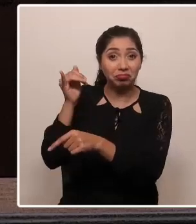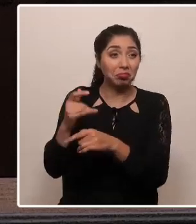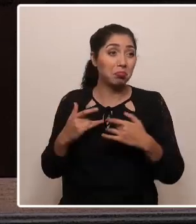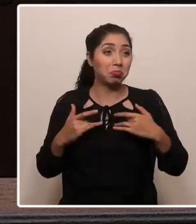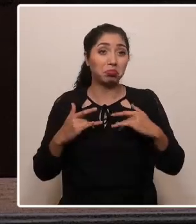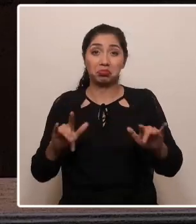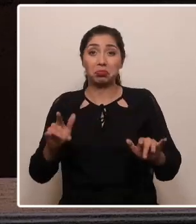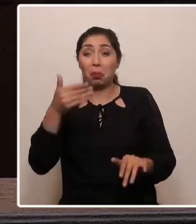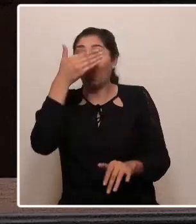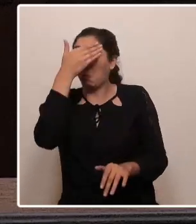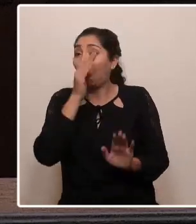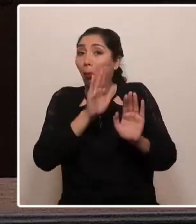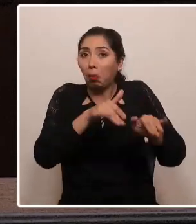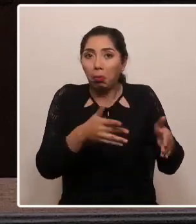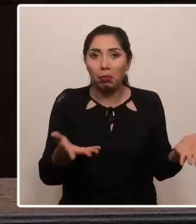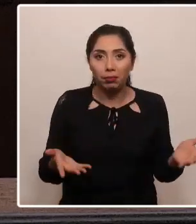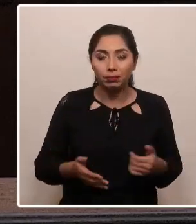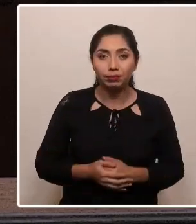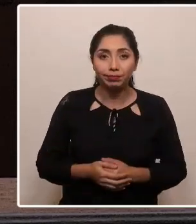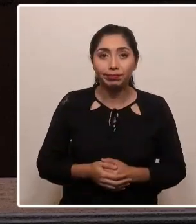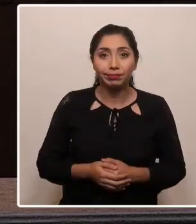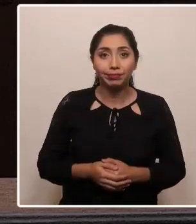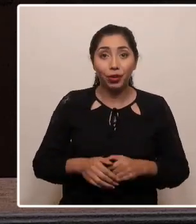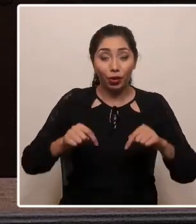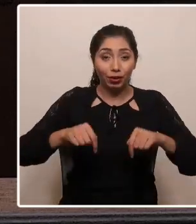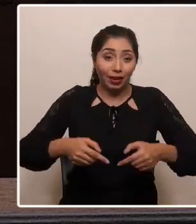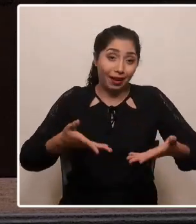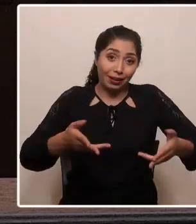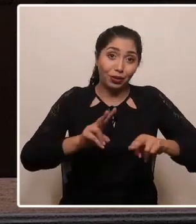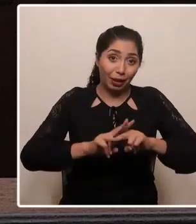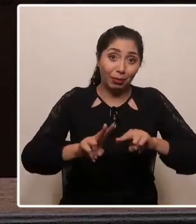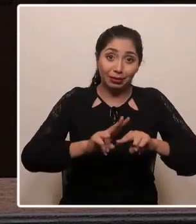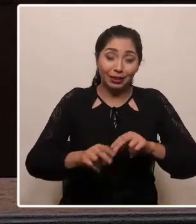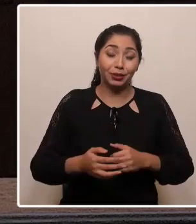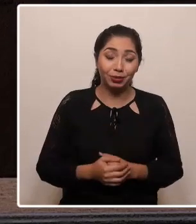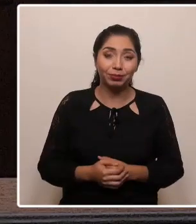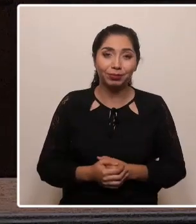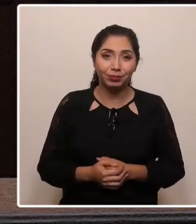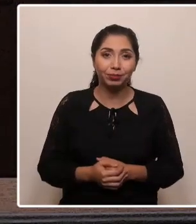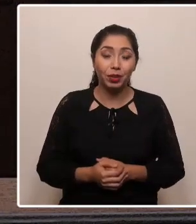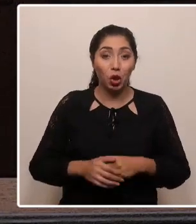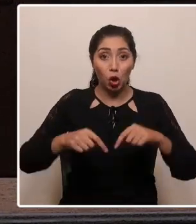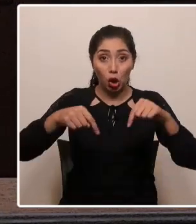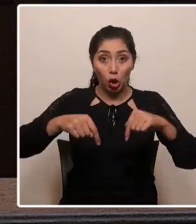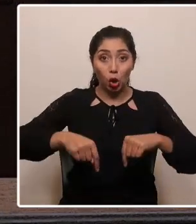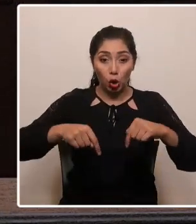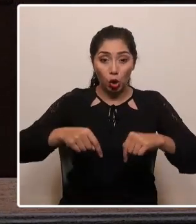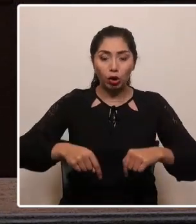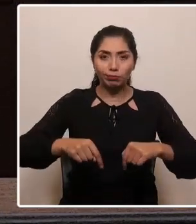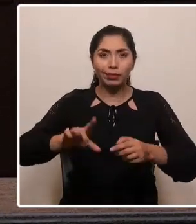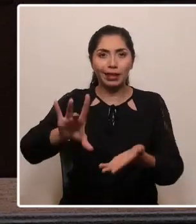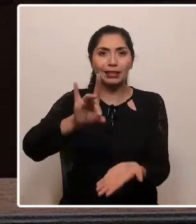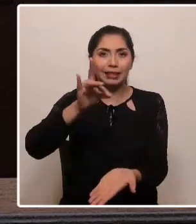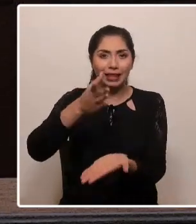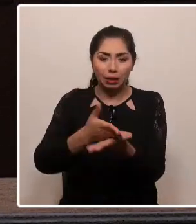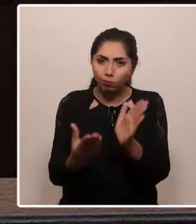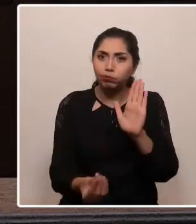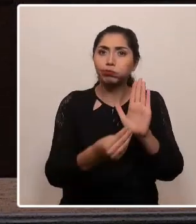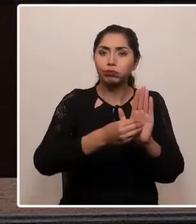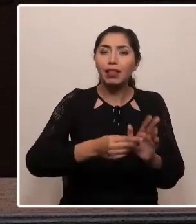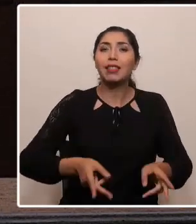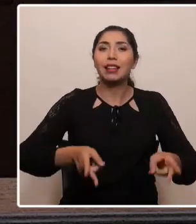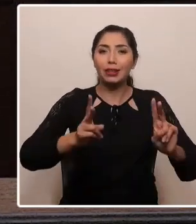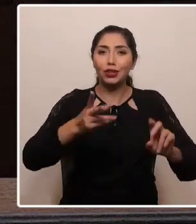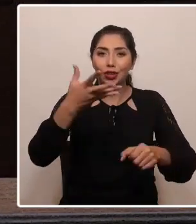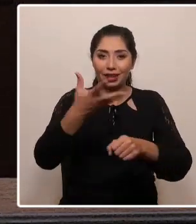ve. En eso estamos hoy día, ¿ya? Nos estamos jugando hoy el decidir dejar consagrados los derechos que se